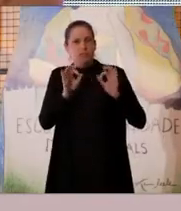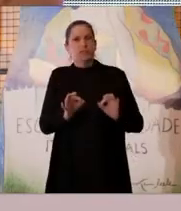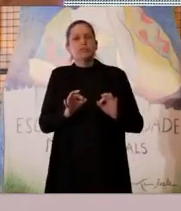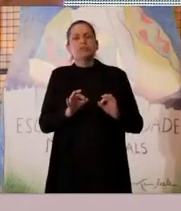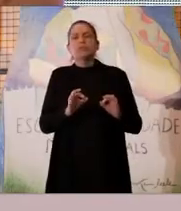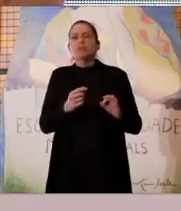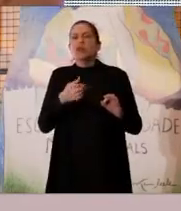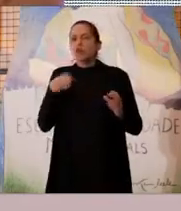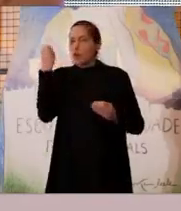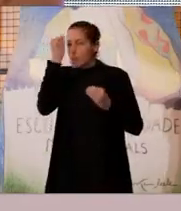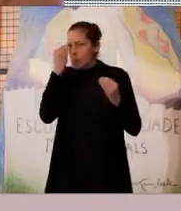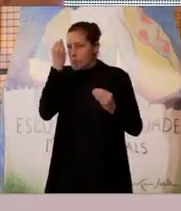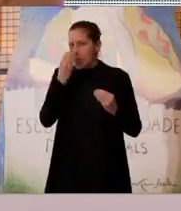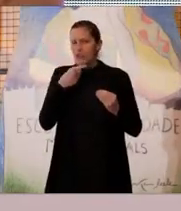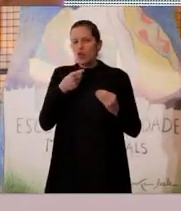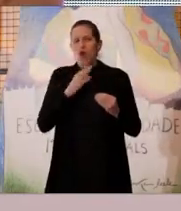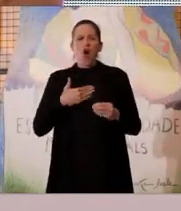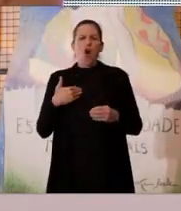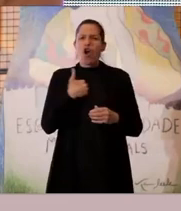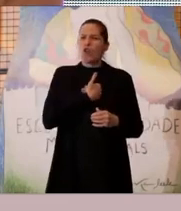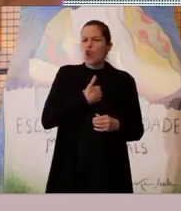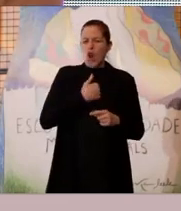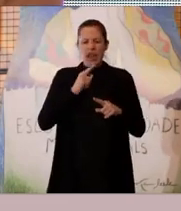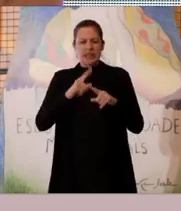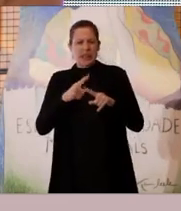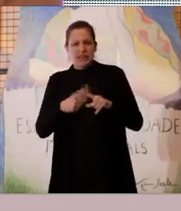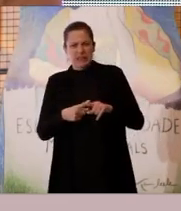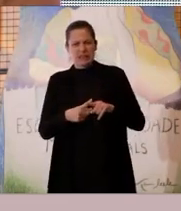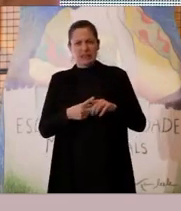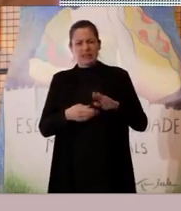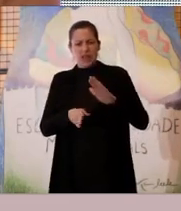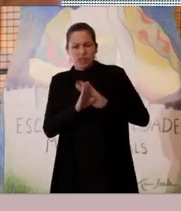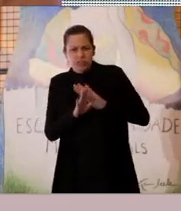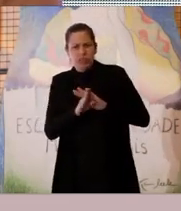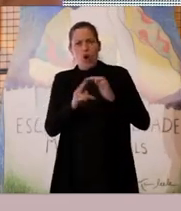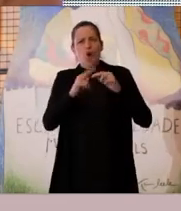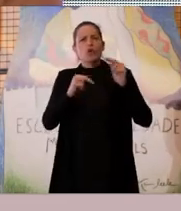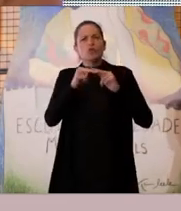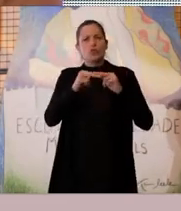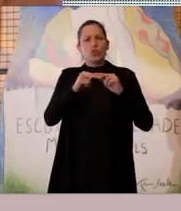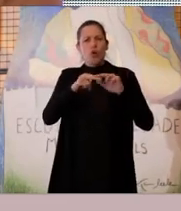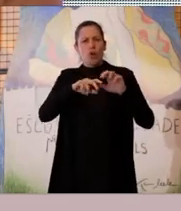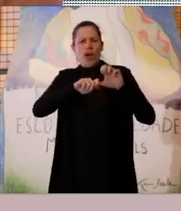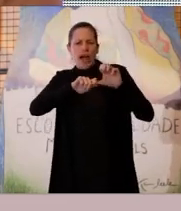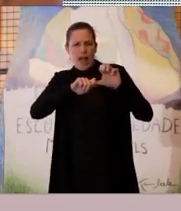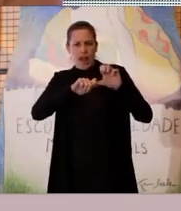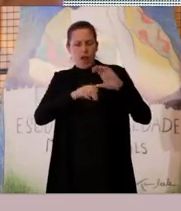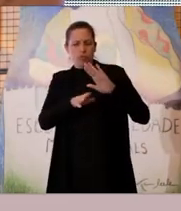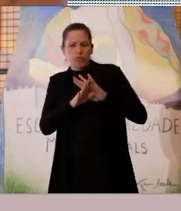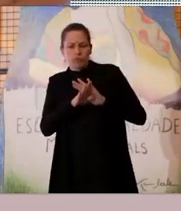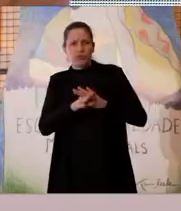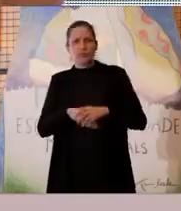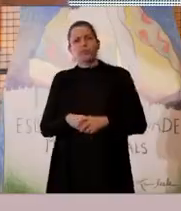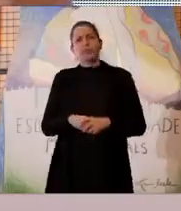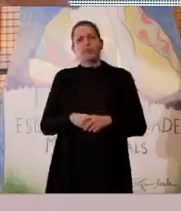para mí lo que perpetúa son los Reales estereotipos sexistas y la construcción del género lo que lo que entendemos como